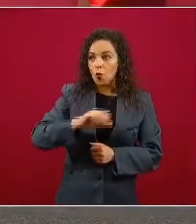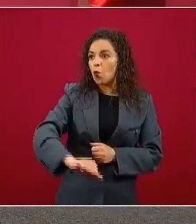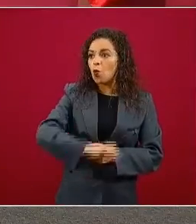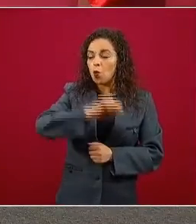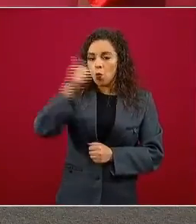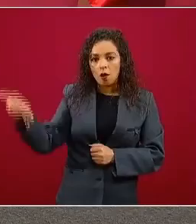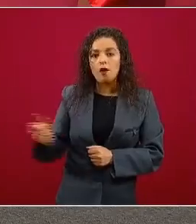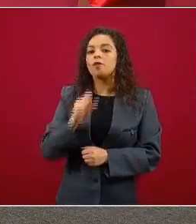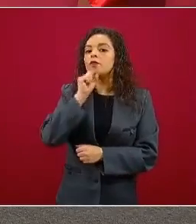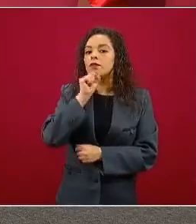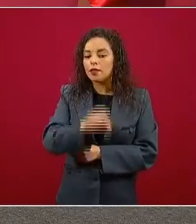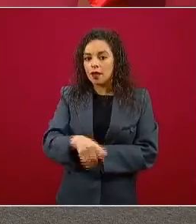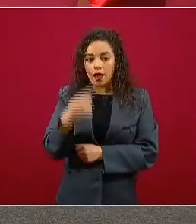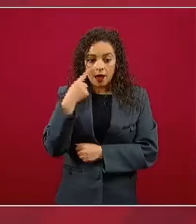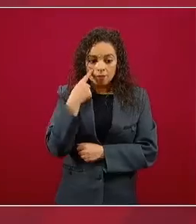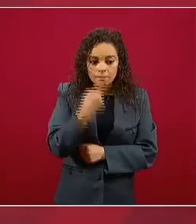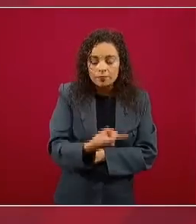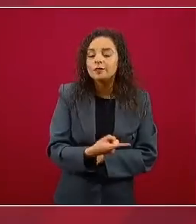mismo.